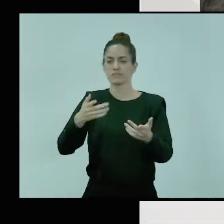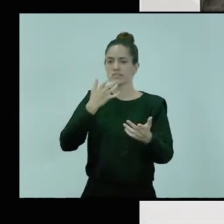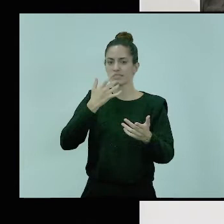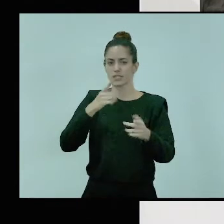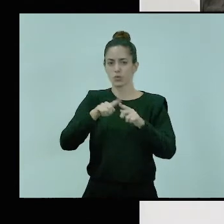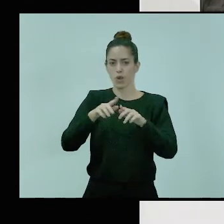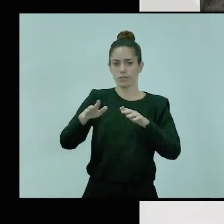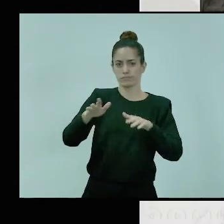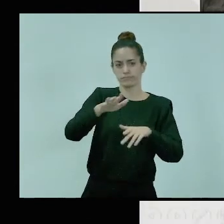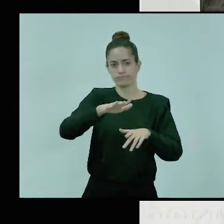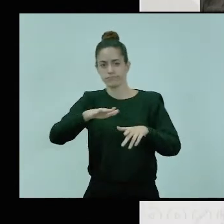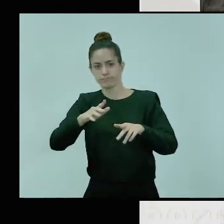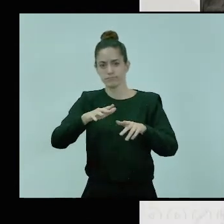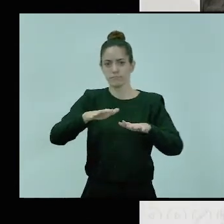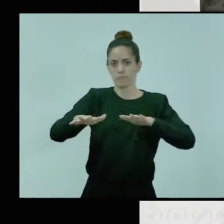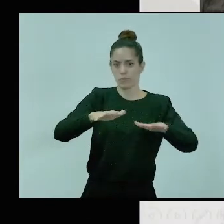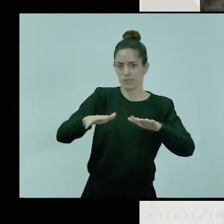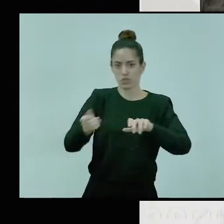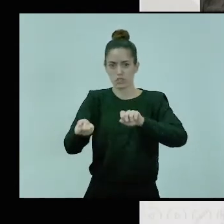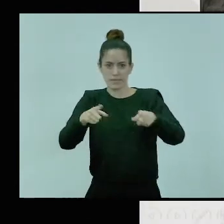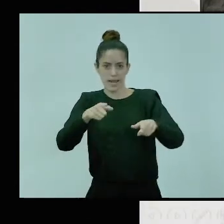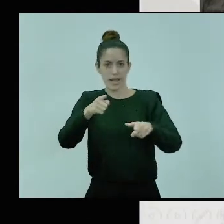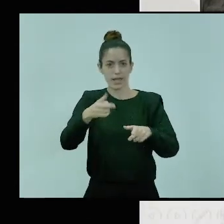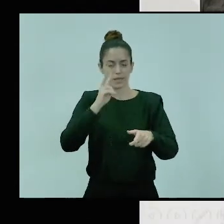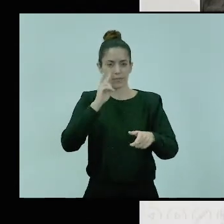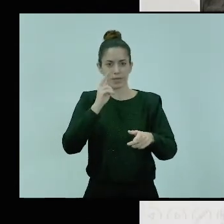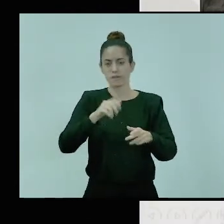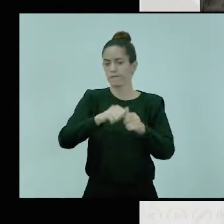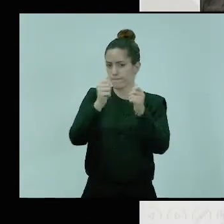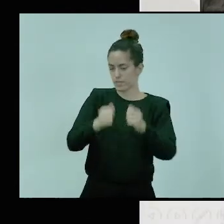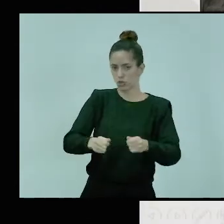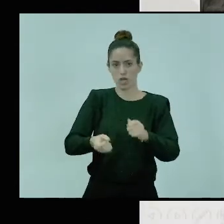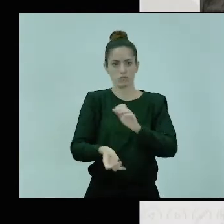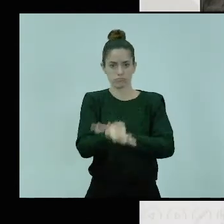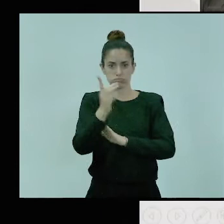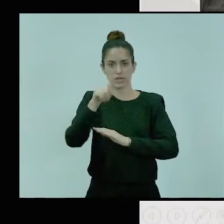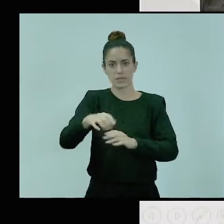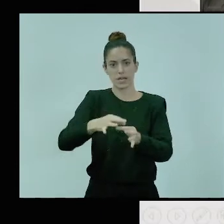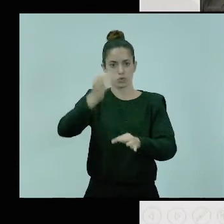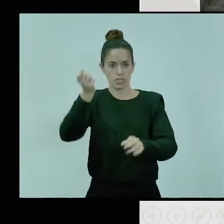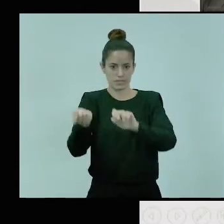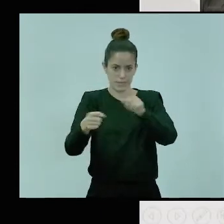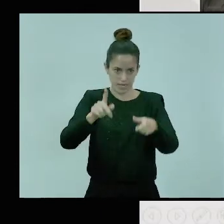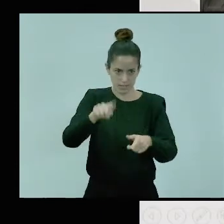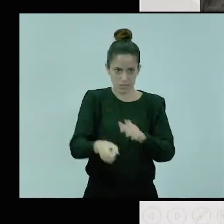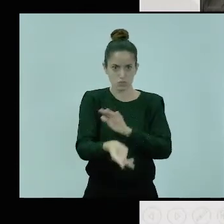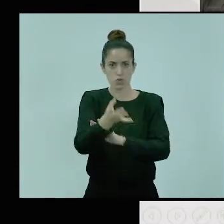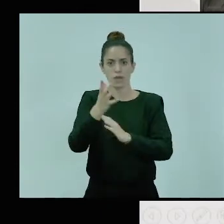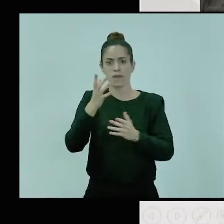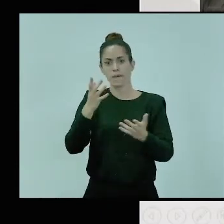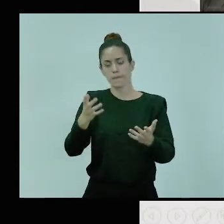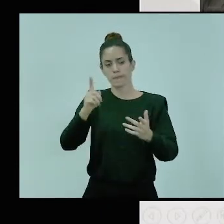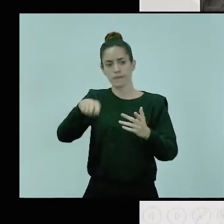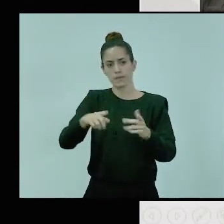una orientación de vibración similar, aparecen los mismos patrones a una altura similar y